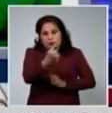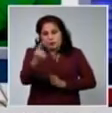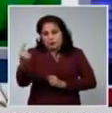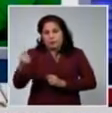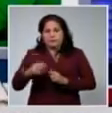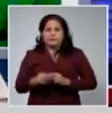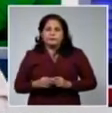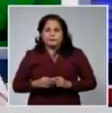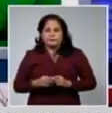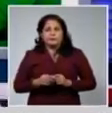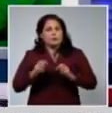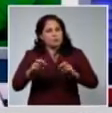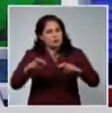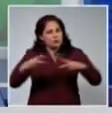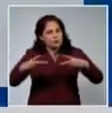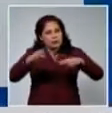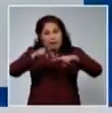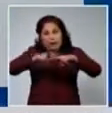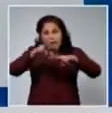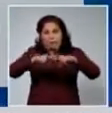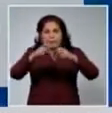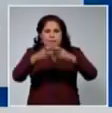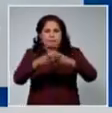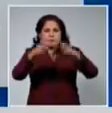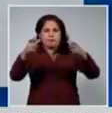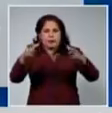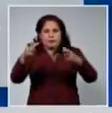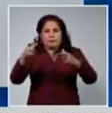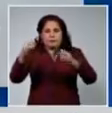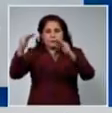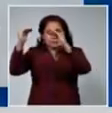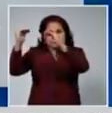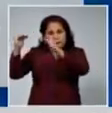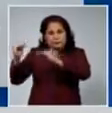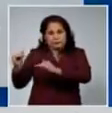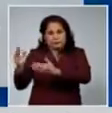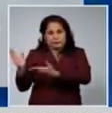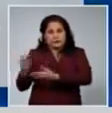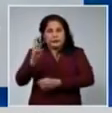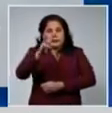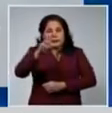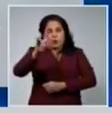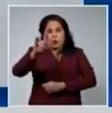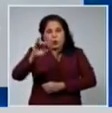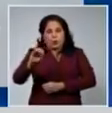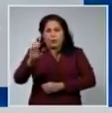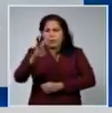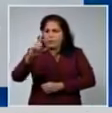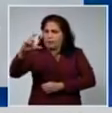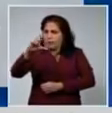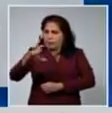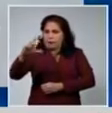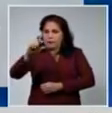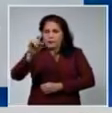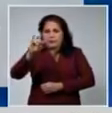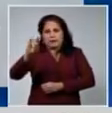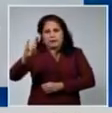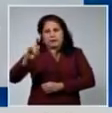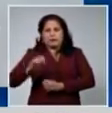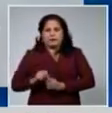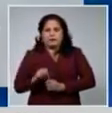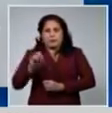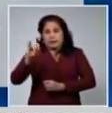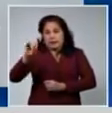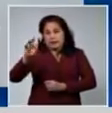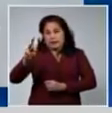nuevamente la gana con las inflamadas 390 recibirá muy bien con 63 y